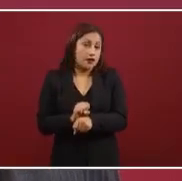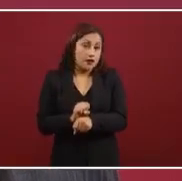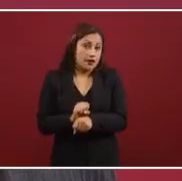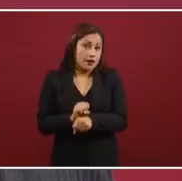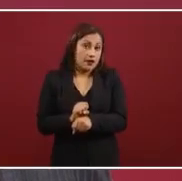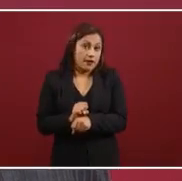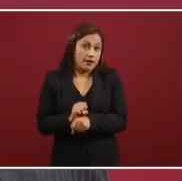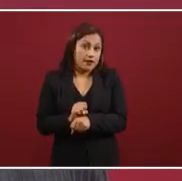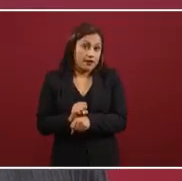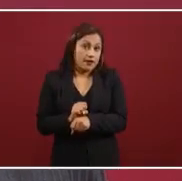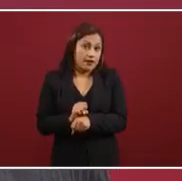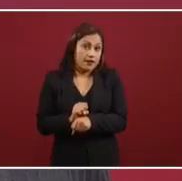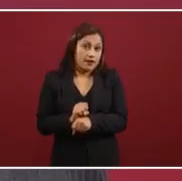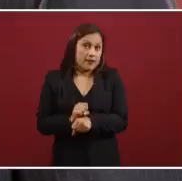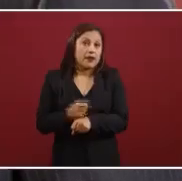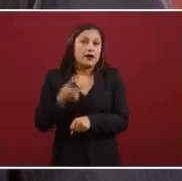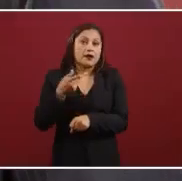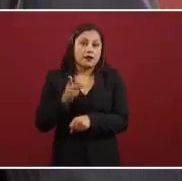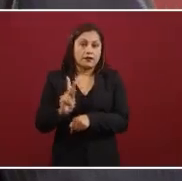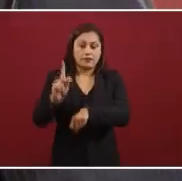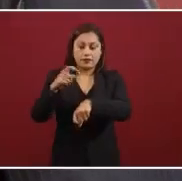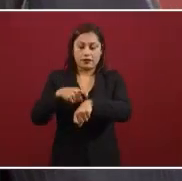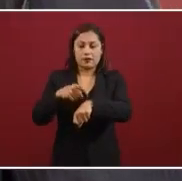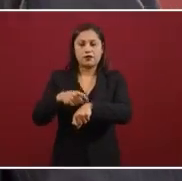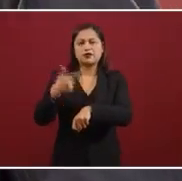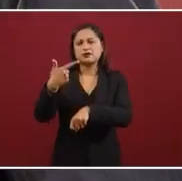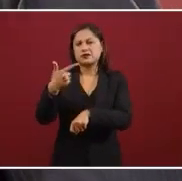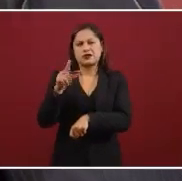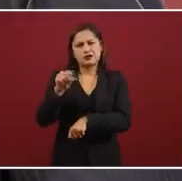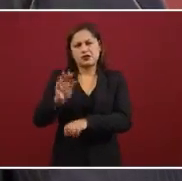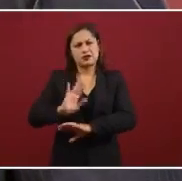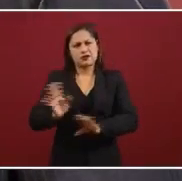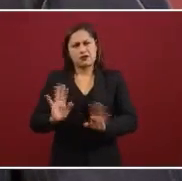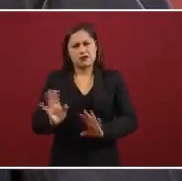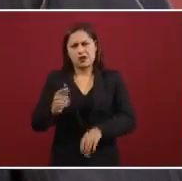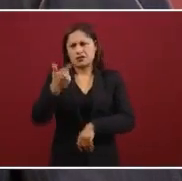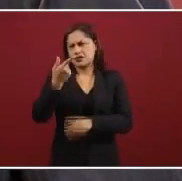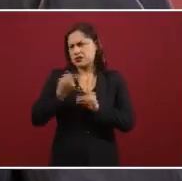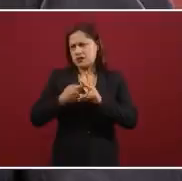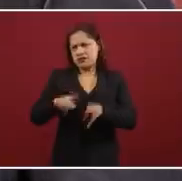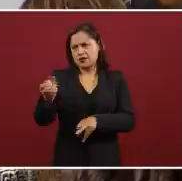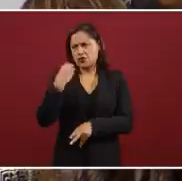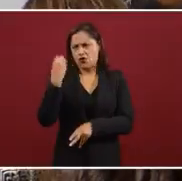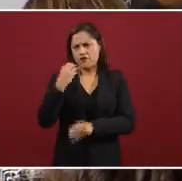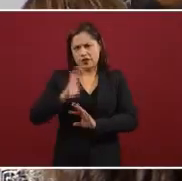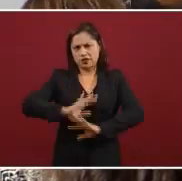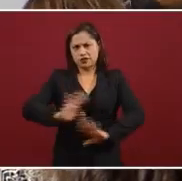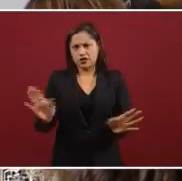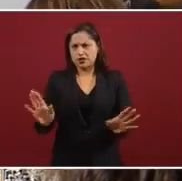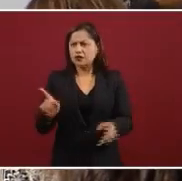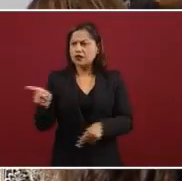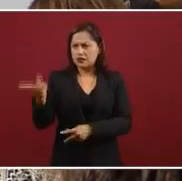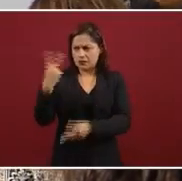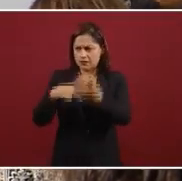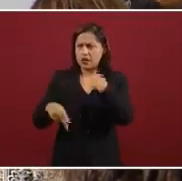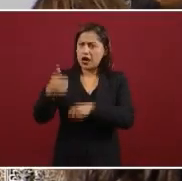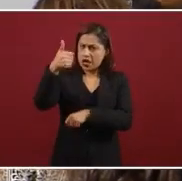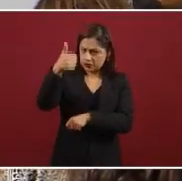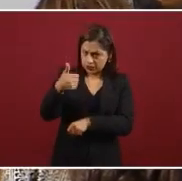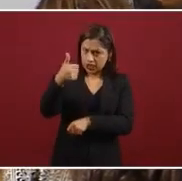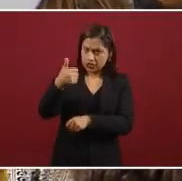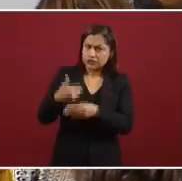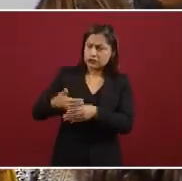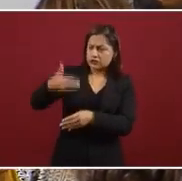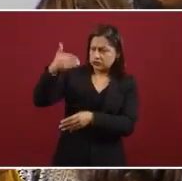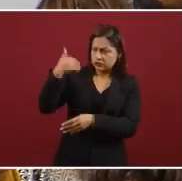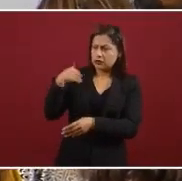pero no a las 7, porque a las 7 ya empezó la conferencia, que vengan a protestar a las 6 para que se tengan que levantar